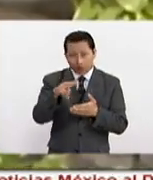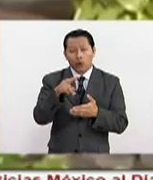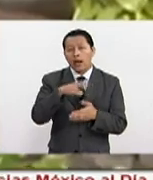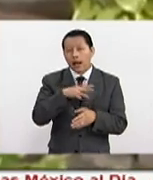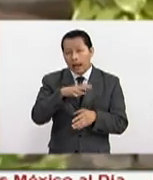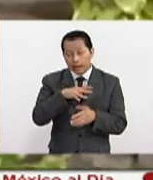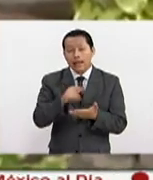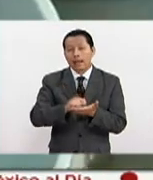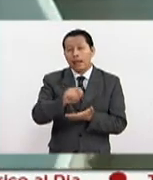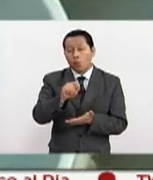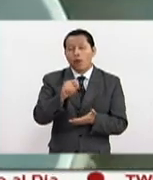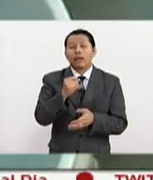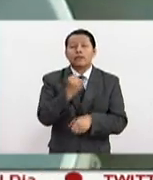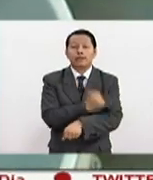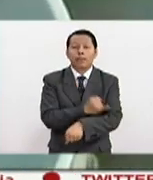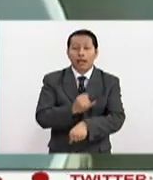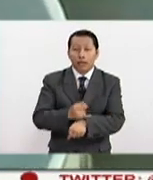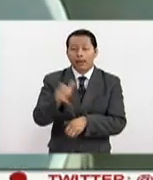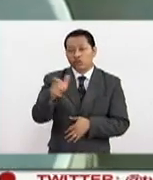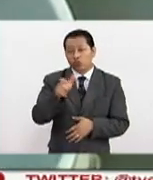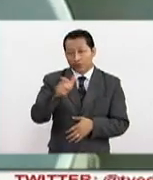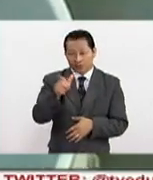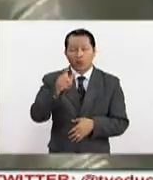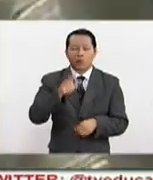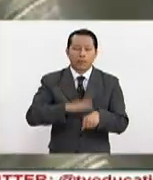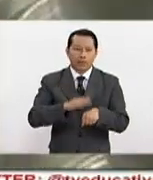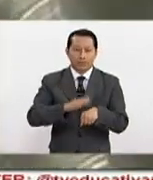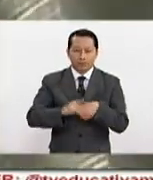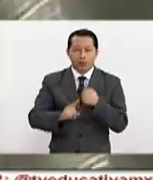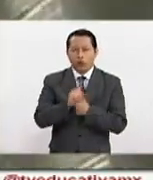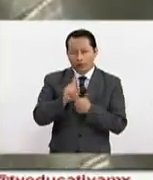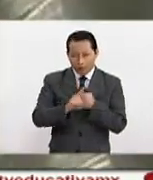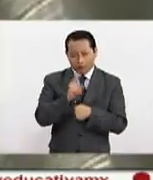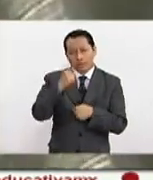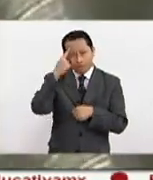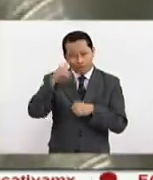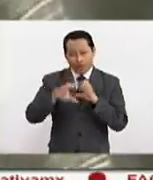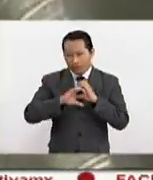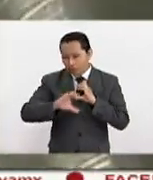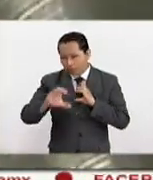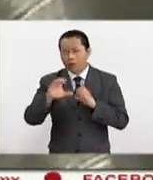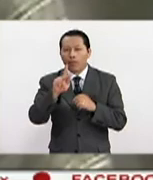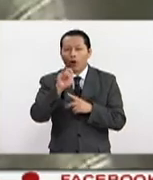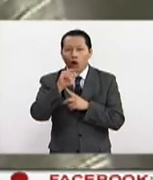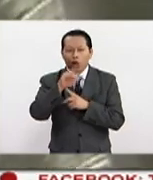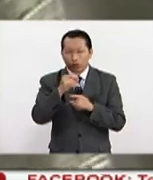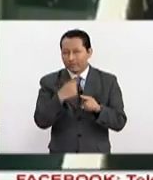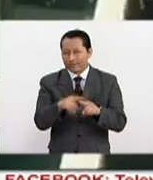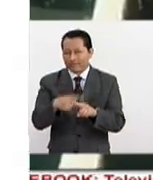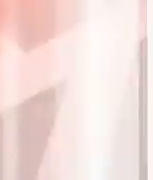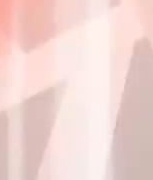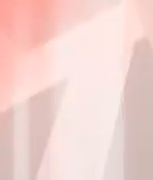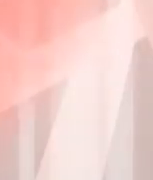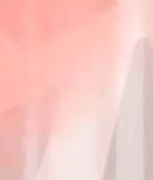Tláhuac, Iztapalapa y Xochimilco fueron las que presentaron más daños en acueductos, pozos y tuberías.